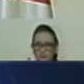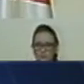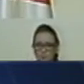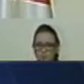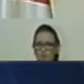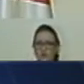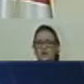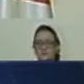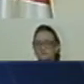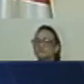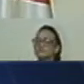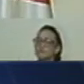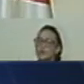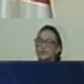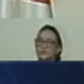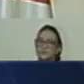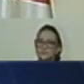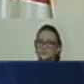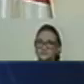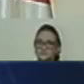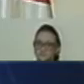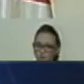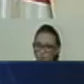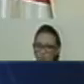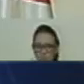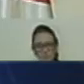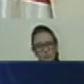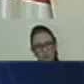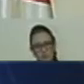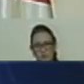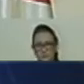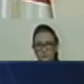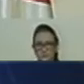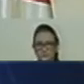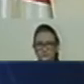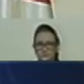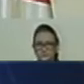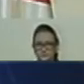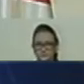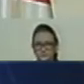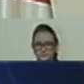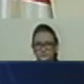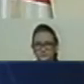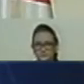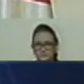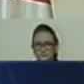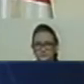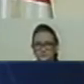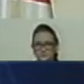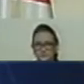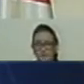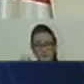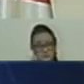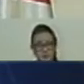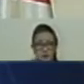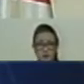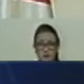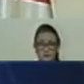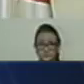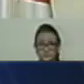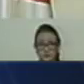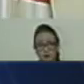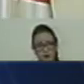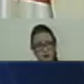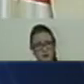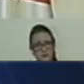estamos, convocando a la soberanía popular. Cuando se trata de Asamblea Nacional, ha habido elección